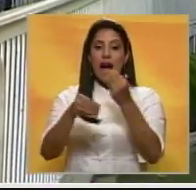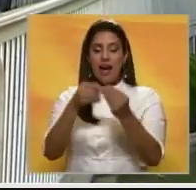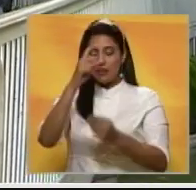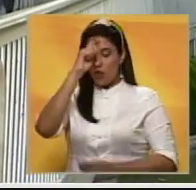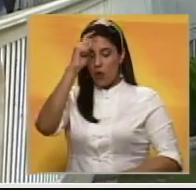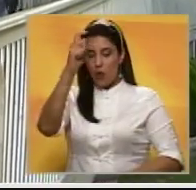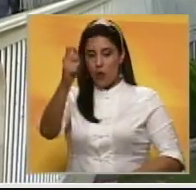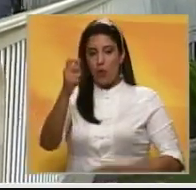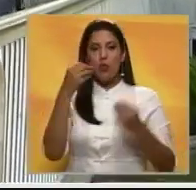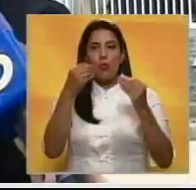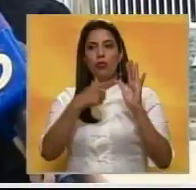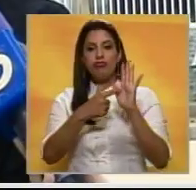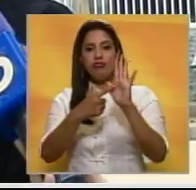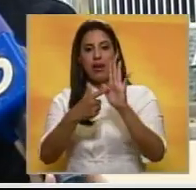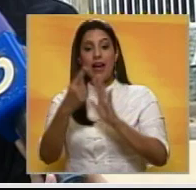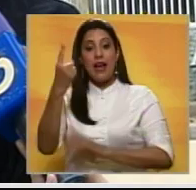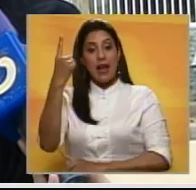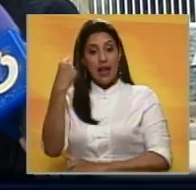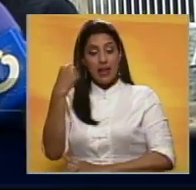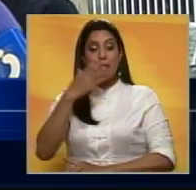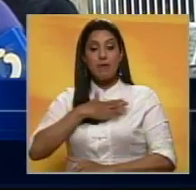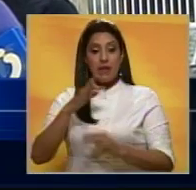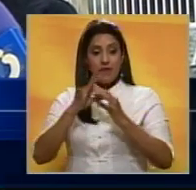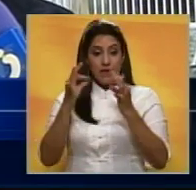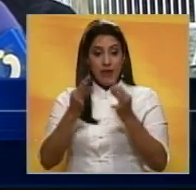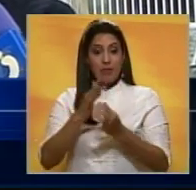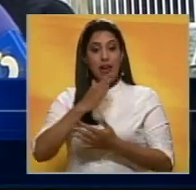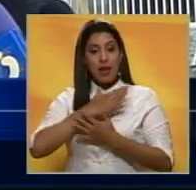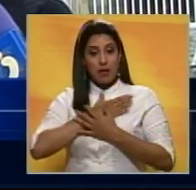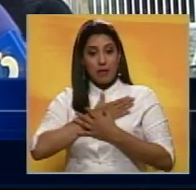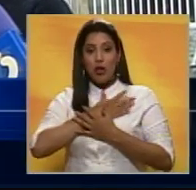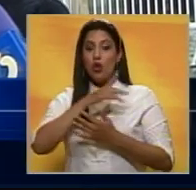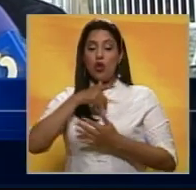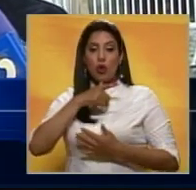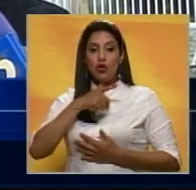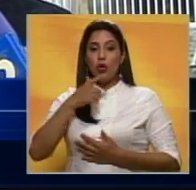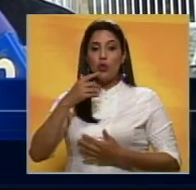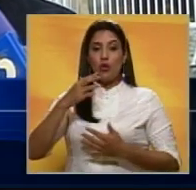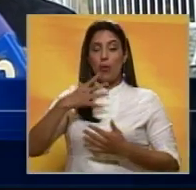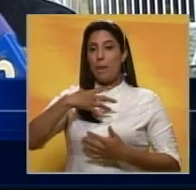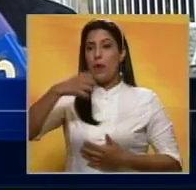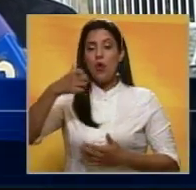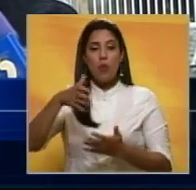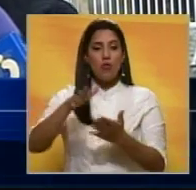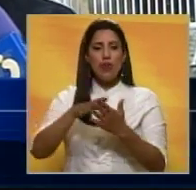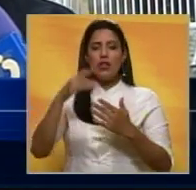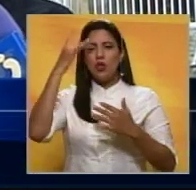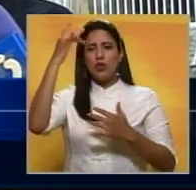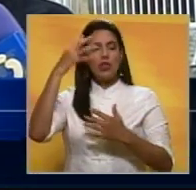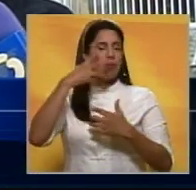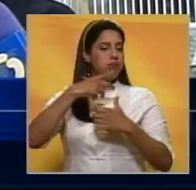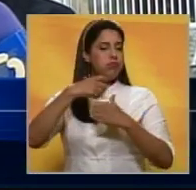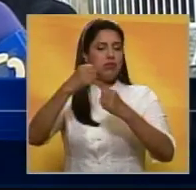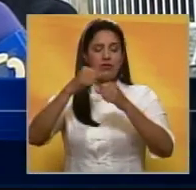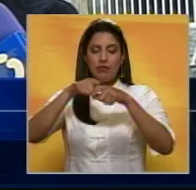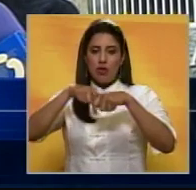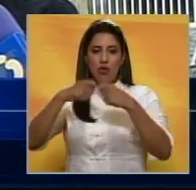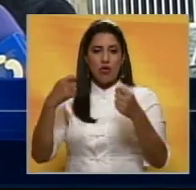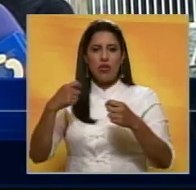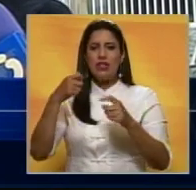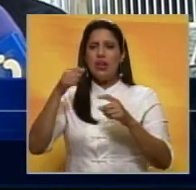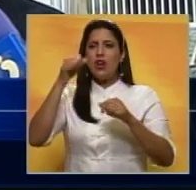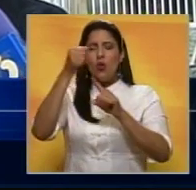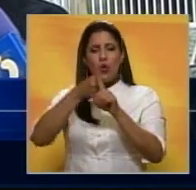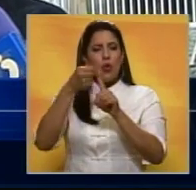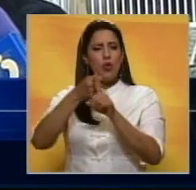un homenaje público. Ayer, a mi familia y a mí, nos arrebataron la vida, nos arrebataron las ganas de soñar, las ganas de